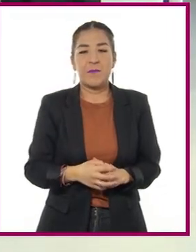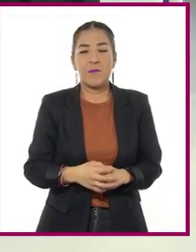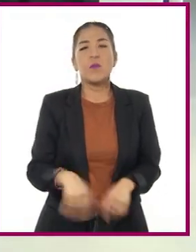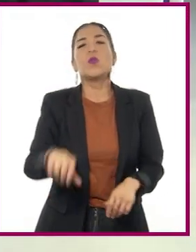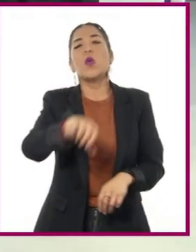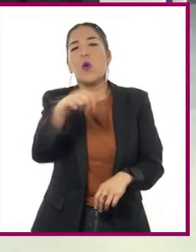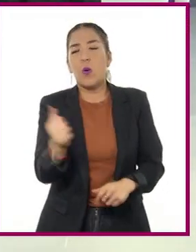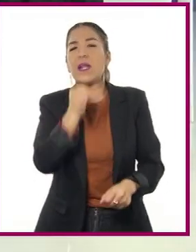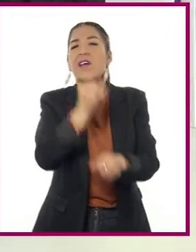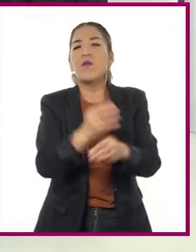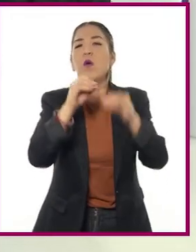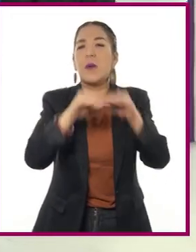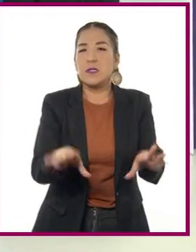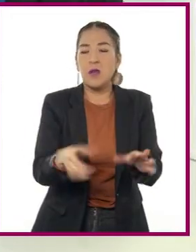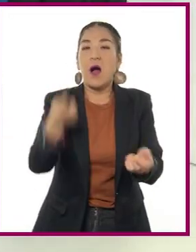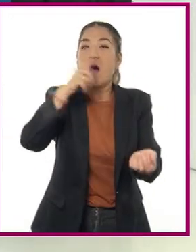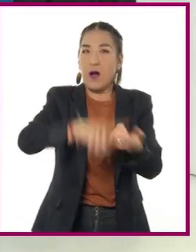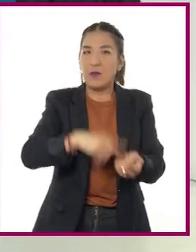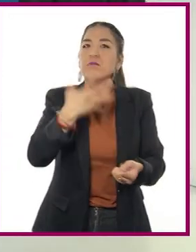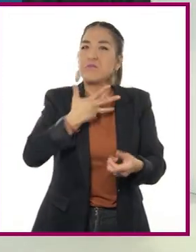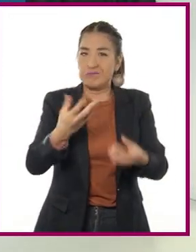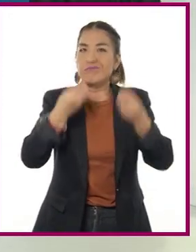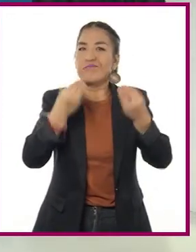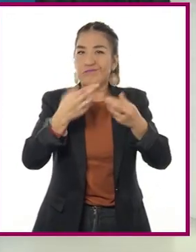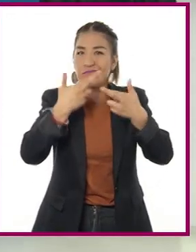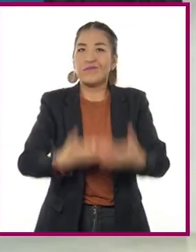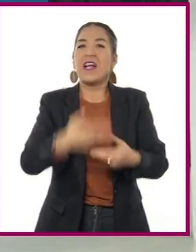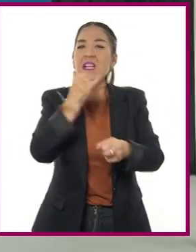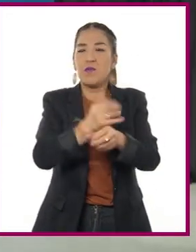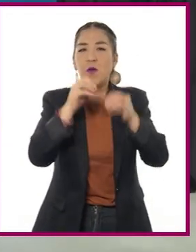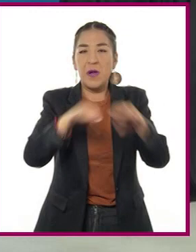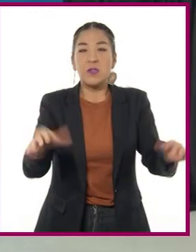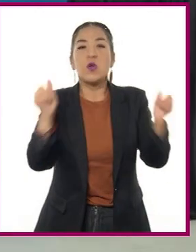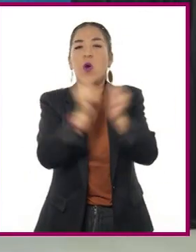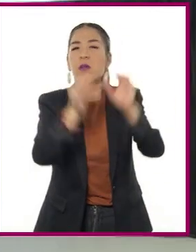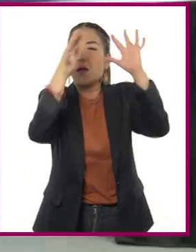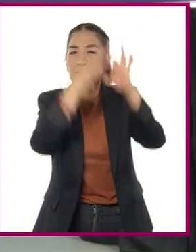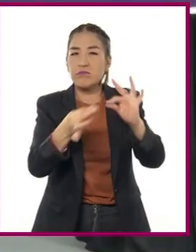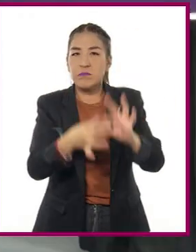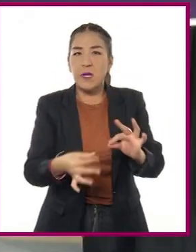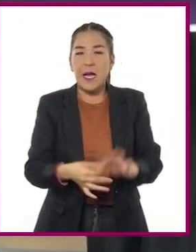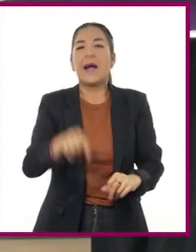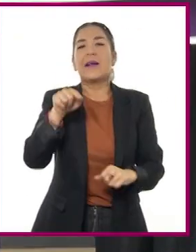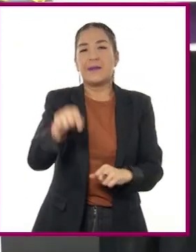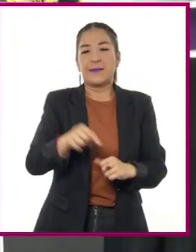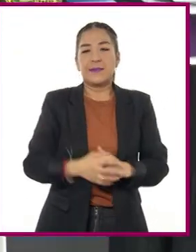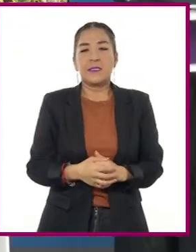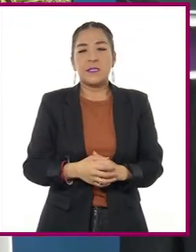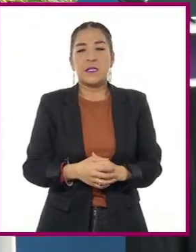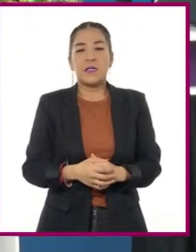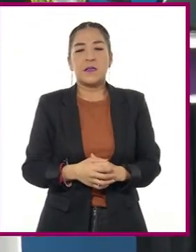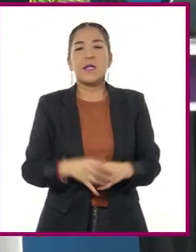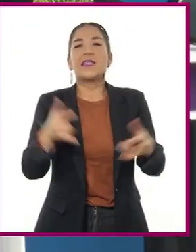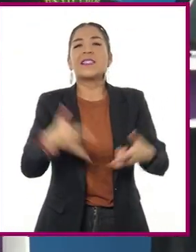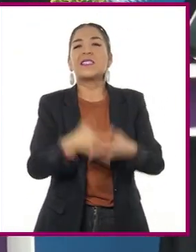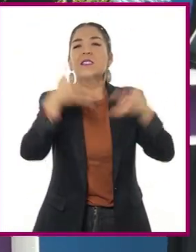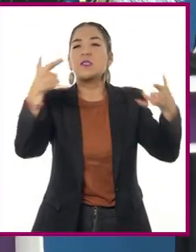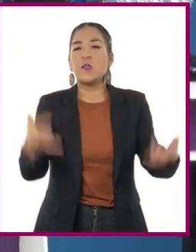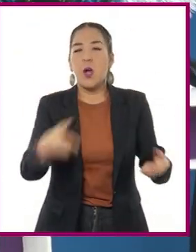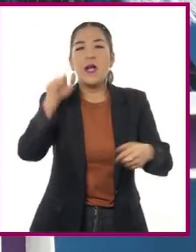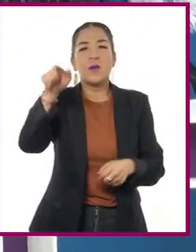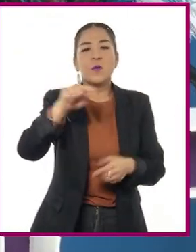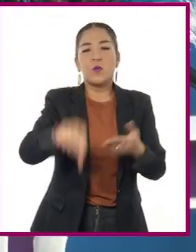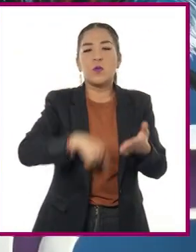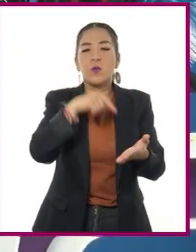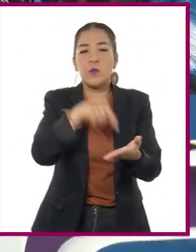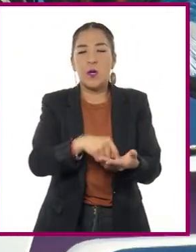Otros textos que recopilan información en forma de inventario son el sumario de la Natural Historia de las Indias